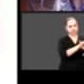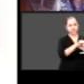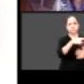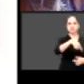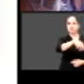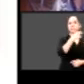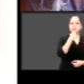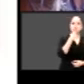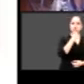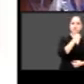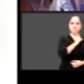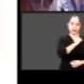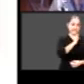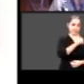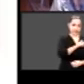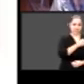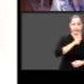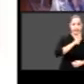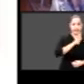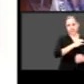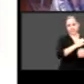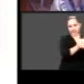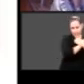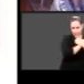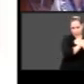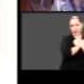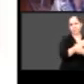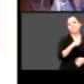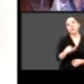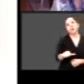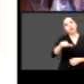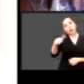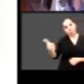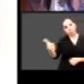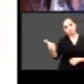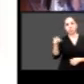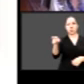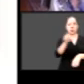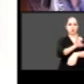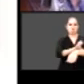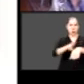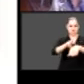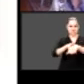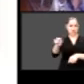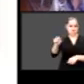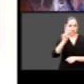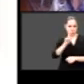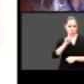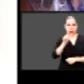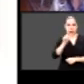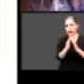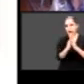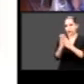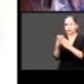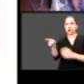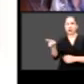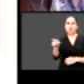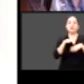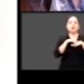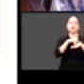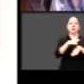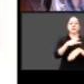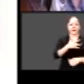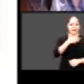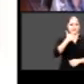la coordinadora fue Emiliana Rodríguez que ya estuvo platicando con ustedes sobre las emociones de mi bebé que